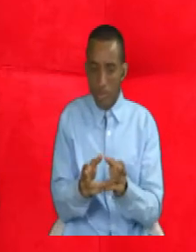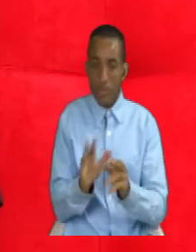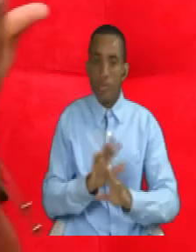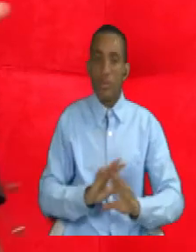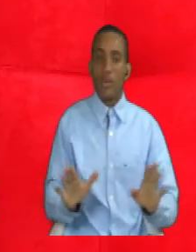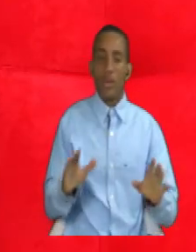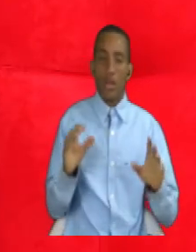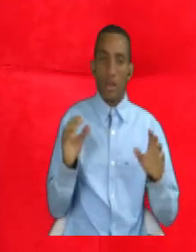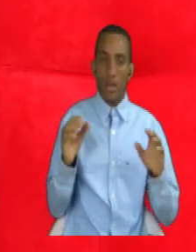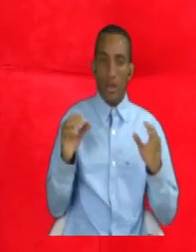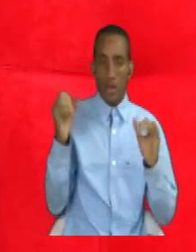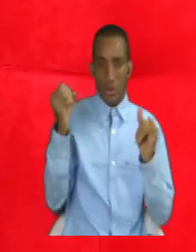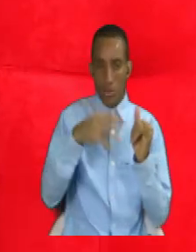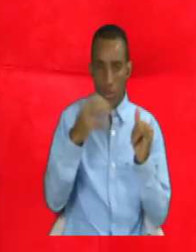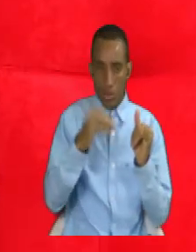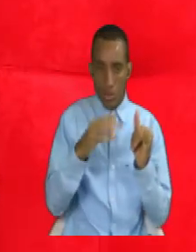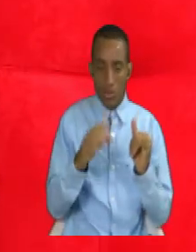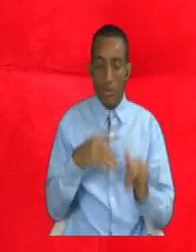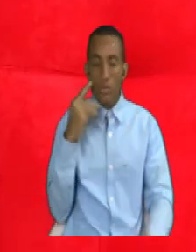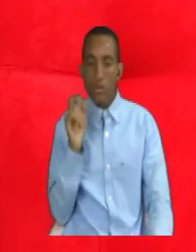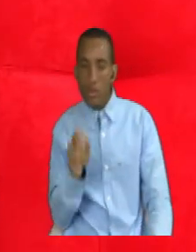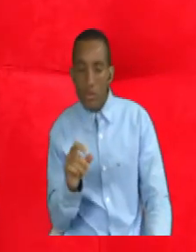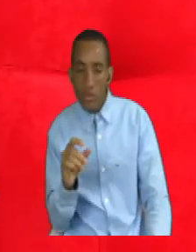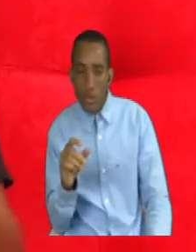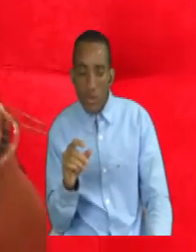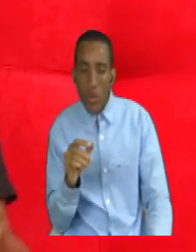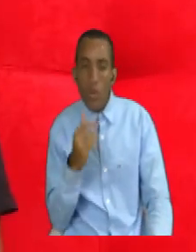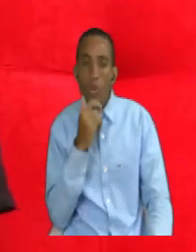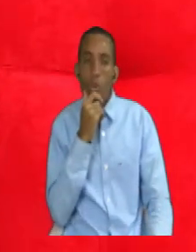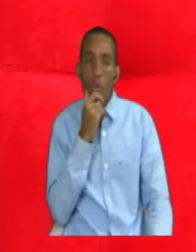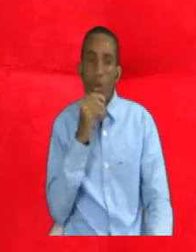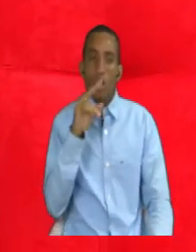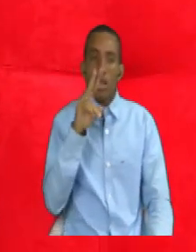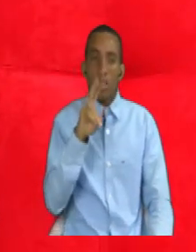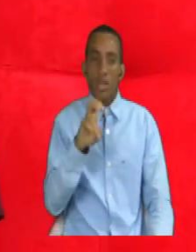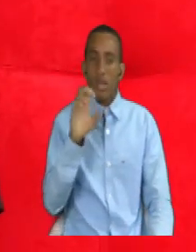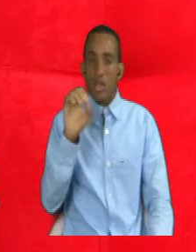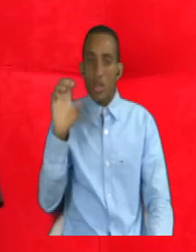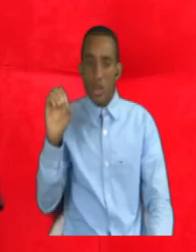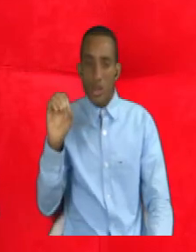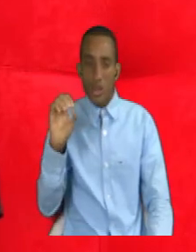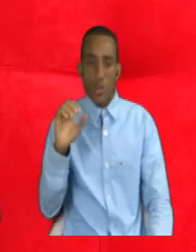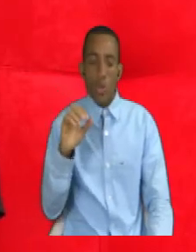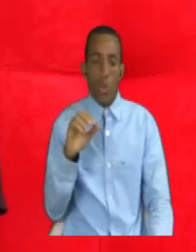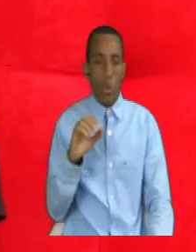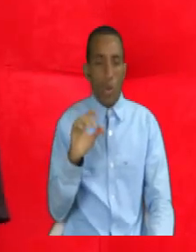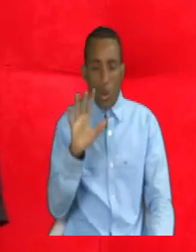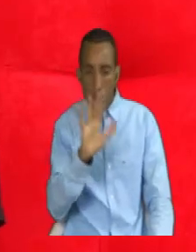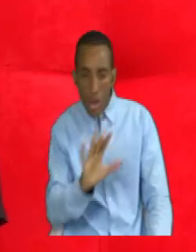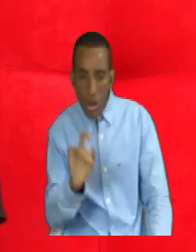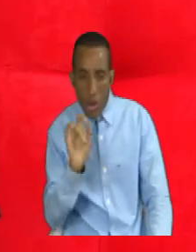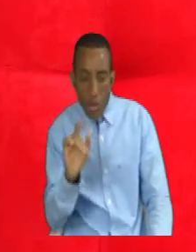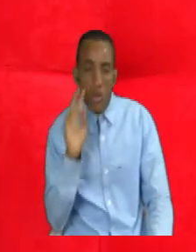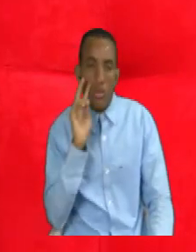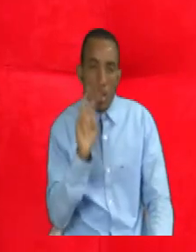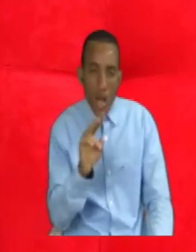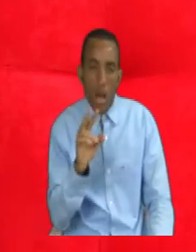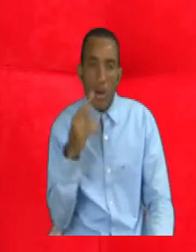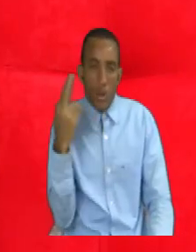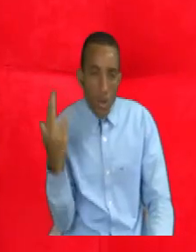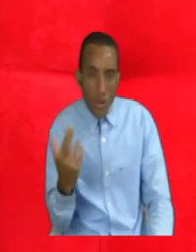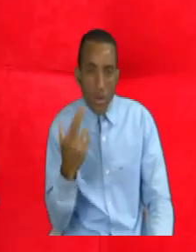que eso es algo grandísimo para pues un artista que está empezando, para una